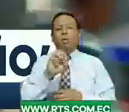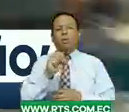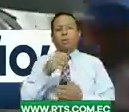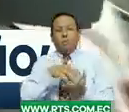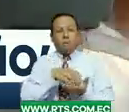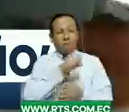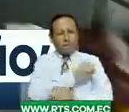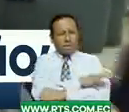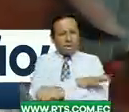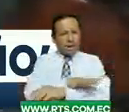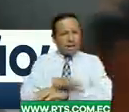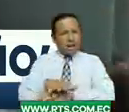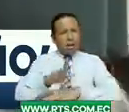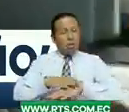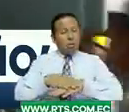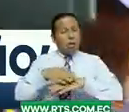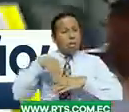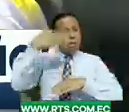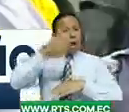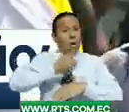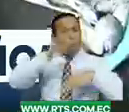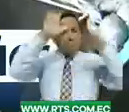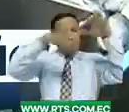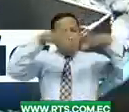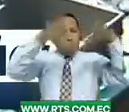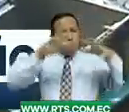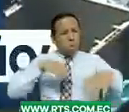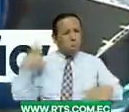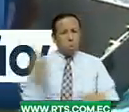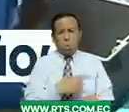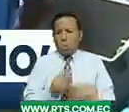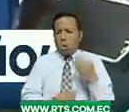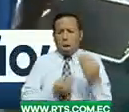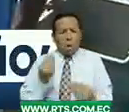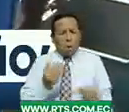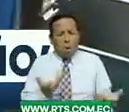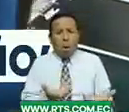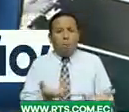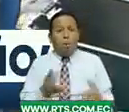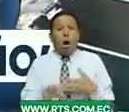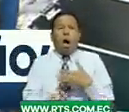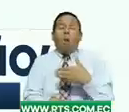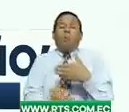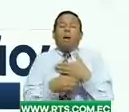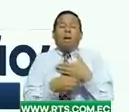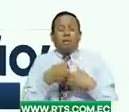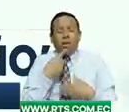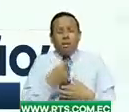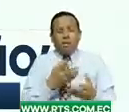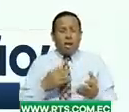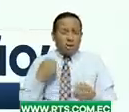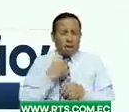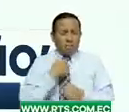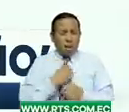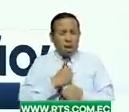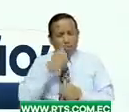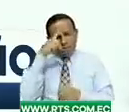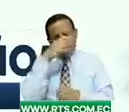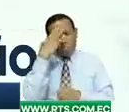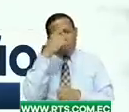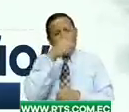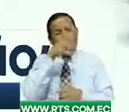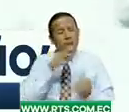se suma la delincuencia como otro de los problemas que deben enfrentar. La ampliación en pocos minutos.